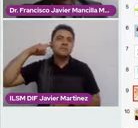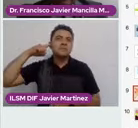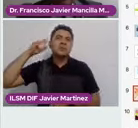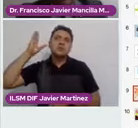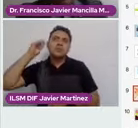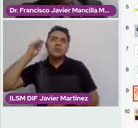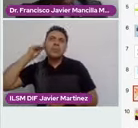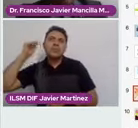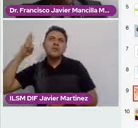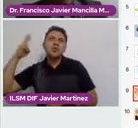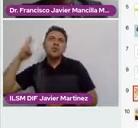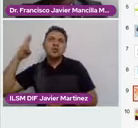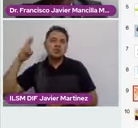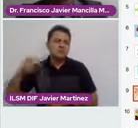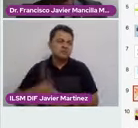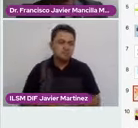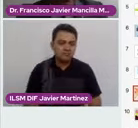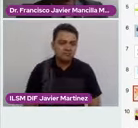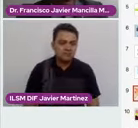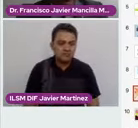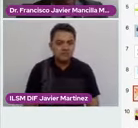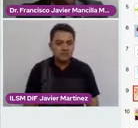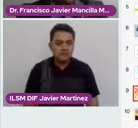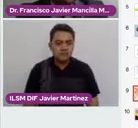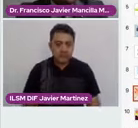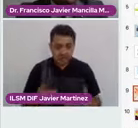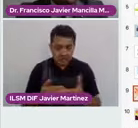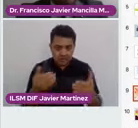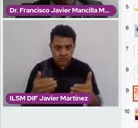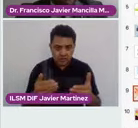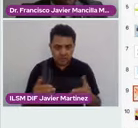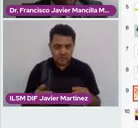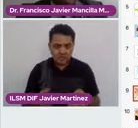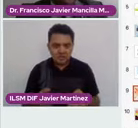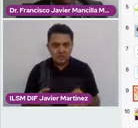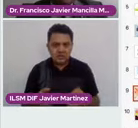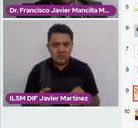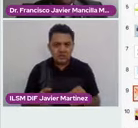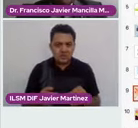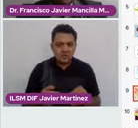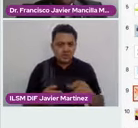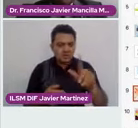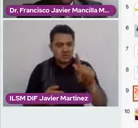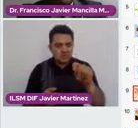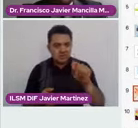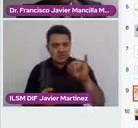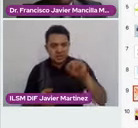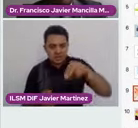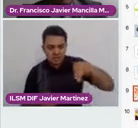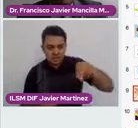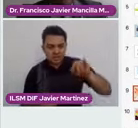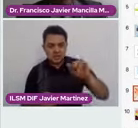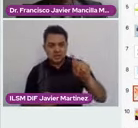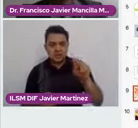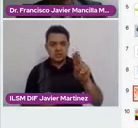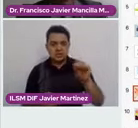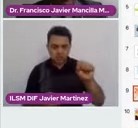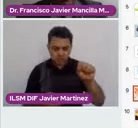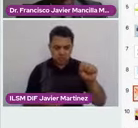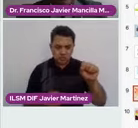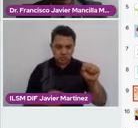¿Qué es lo que hay hoy en día para el manejo del tinnitus? Porque, bueno, a lo mejor, 15 o 30% de lo que ahorita